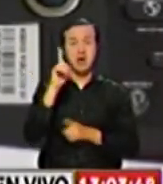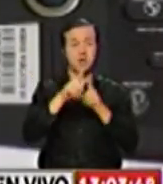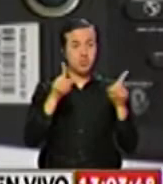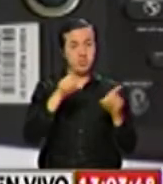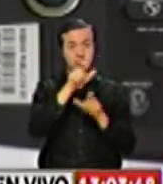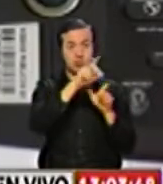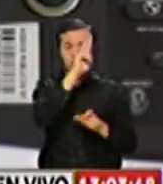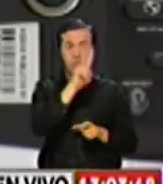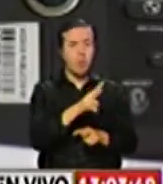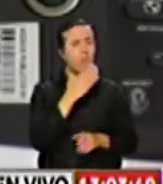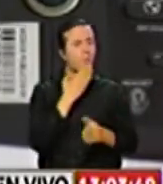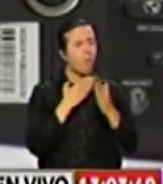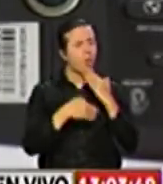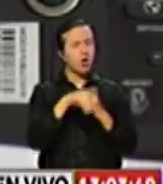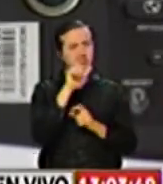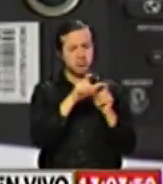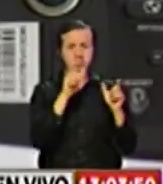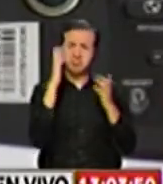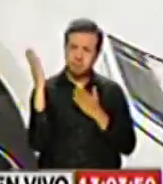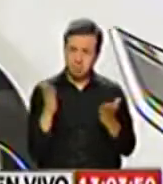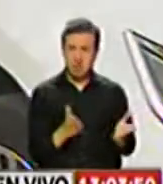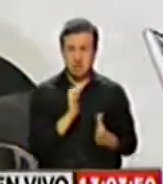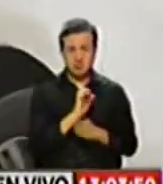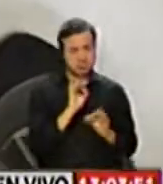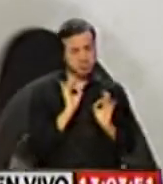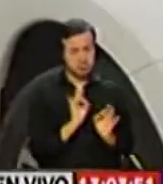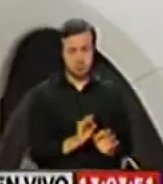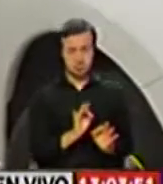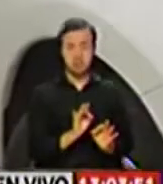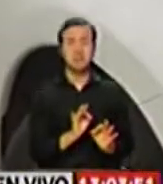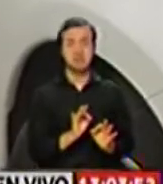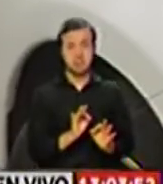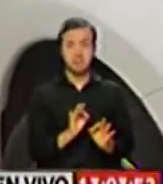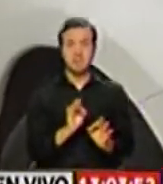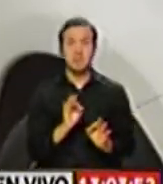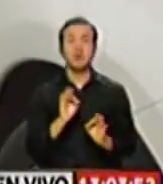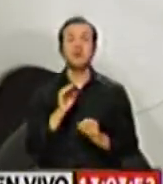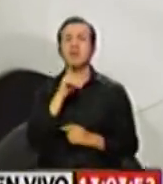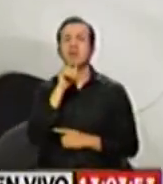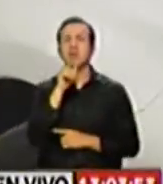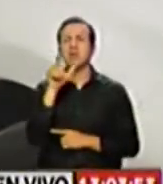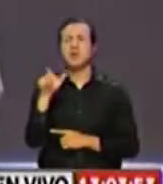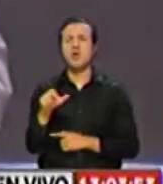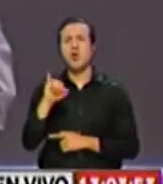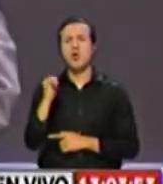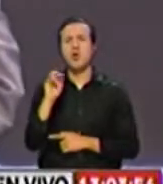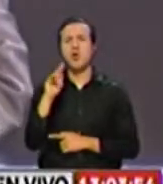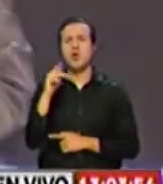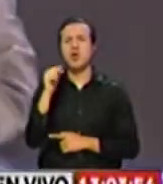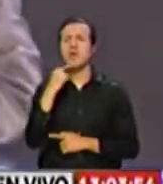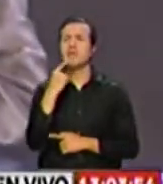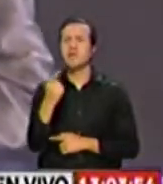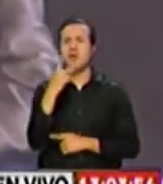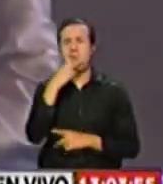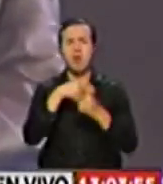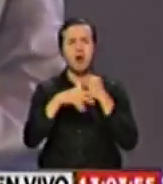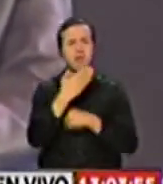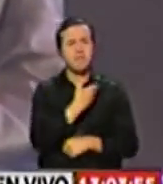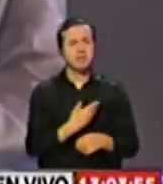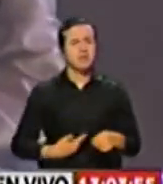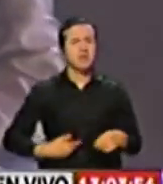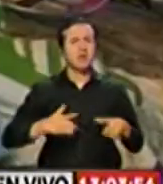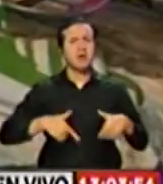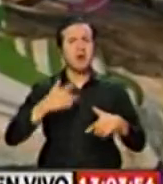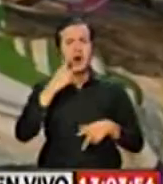venezolanos queridos que nosotros los recibimos aquí. Esto tras las declaraciones de su homólogo Jorge Rodríguez, quien calificó de mentiroso al presidente